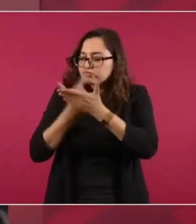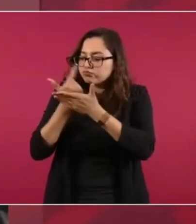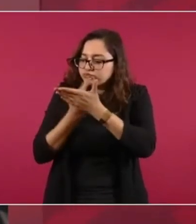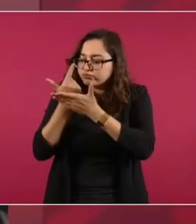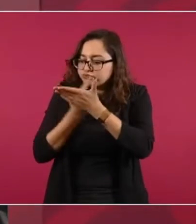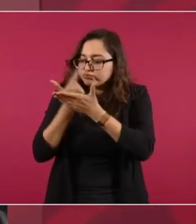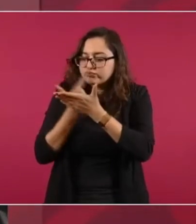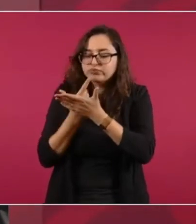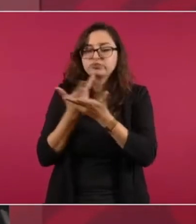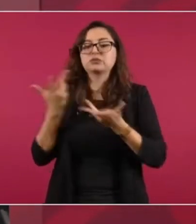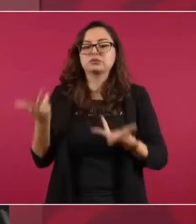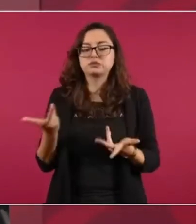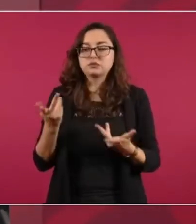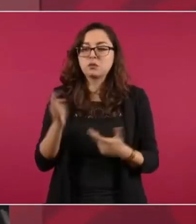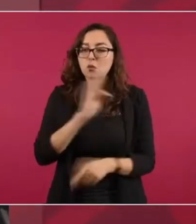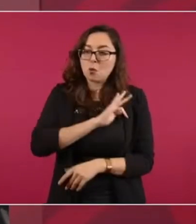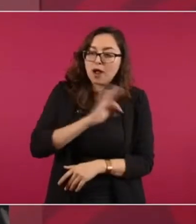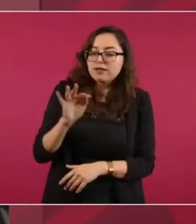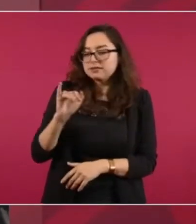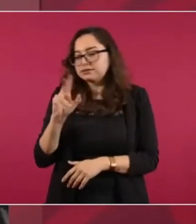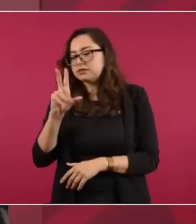de viabilidad.